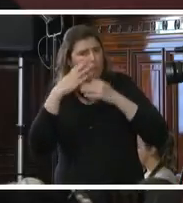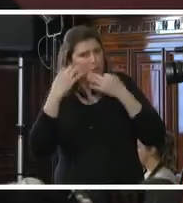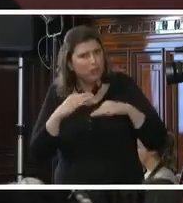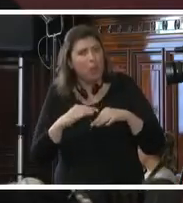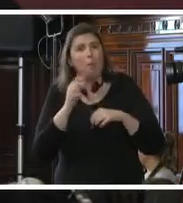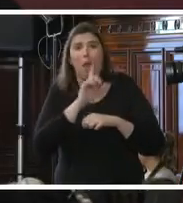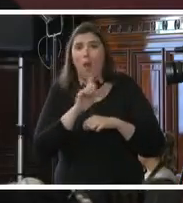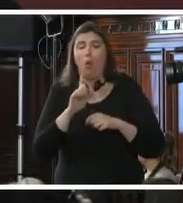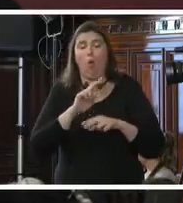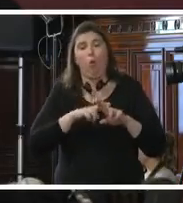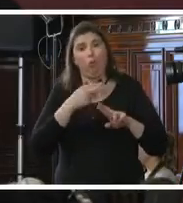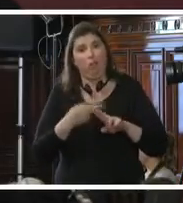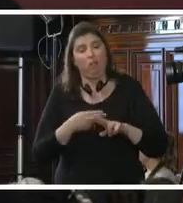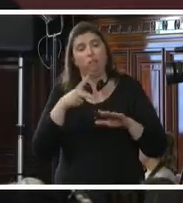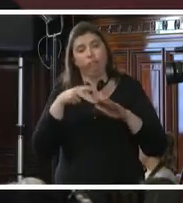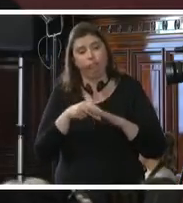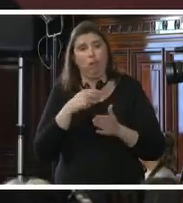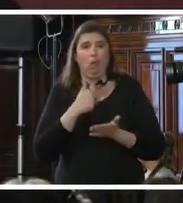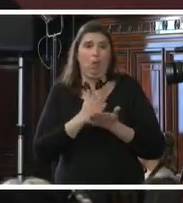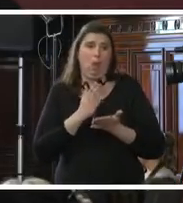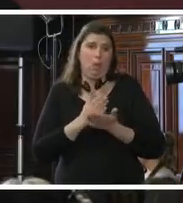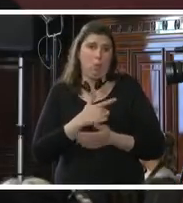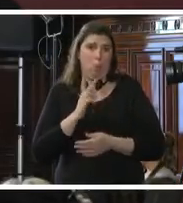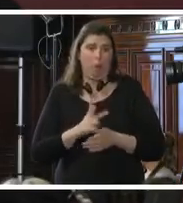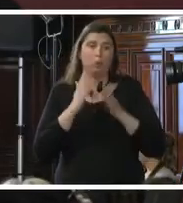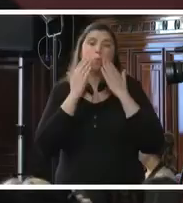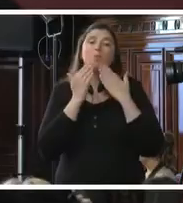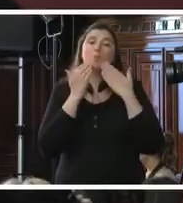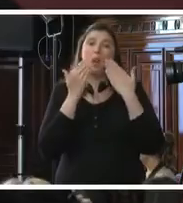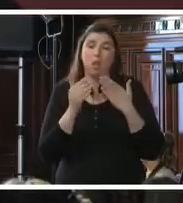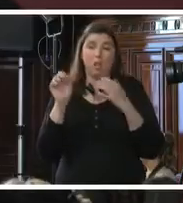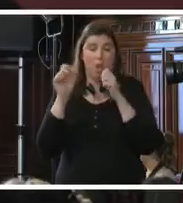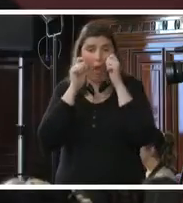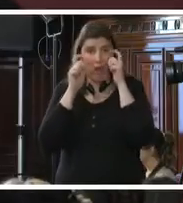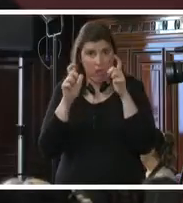humanos. Agradecemos su atención y, para cerrar nuestra presentación,